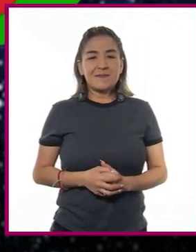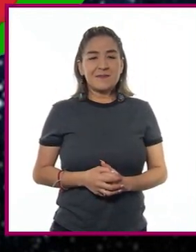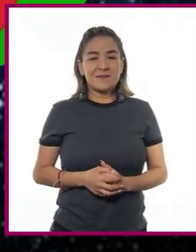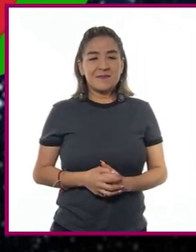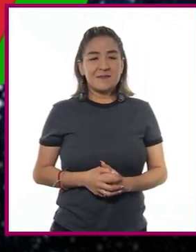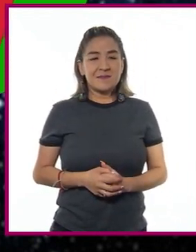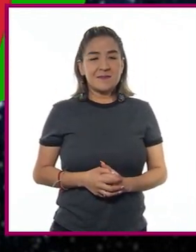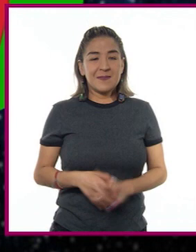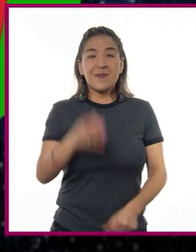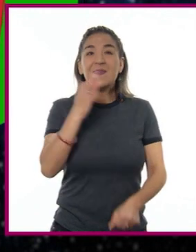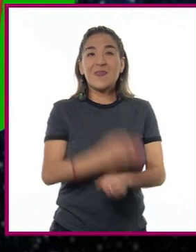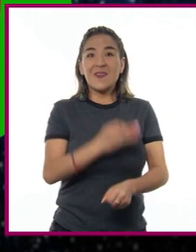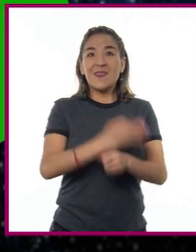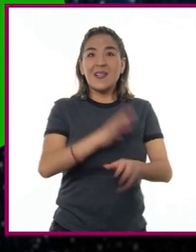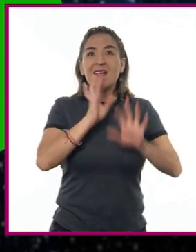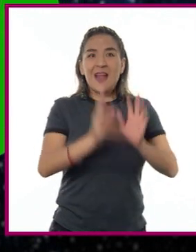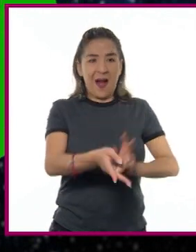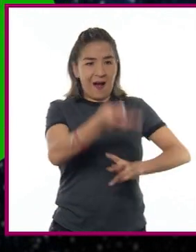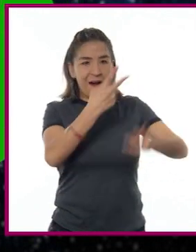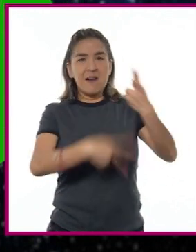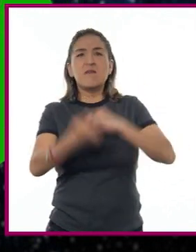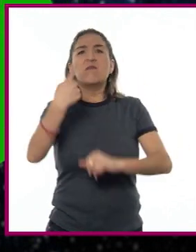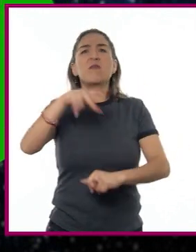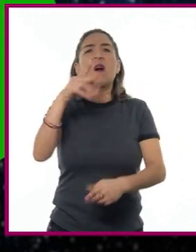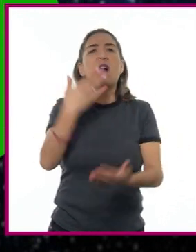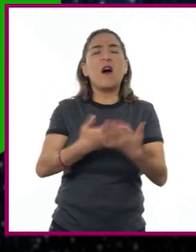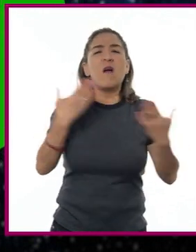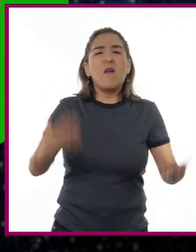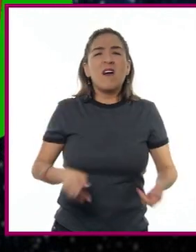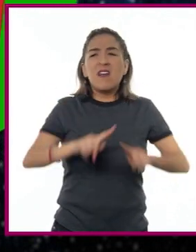Hemos vuelto, pero ahora somos diferentes.